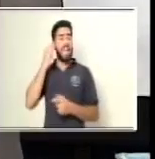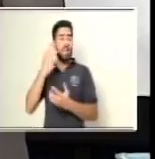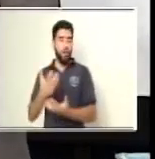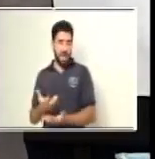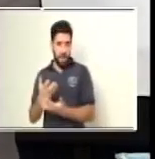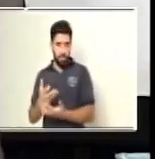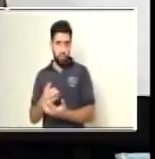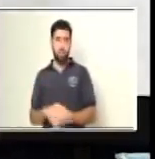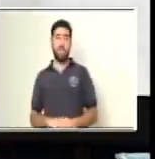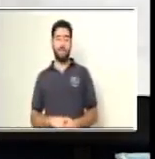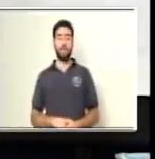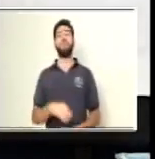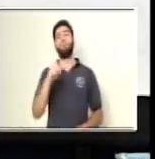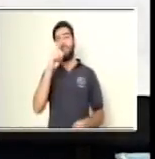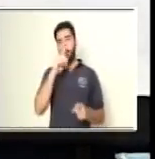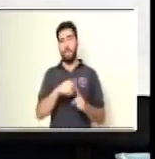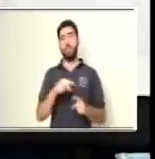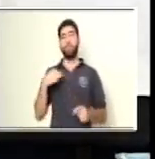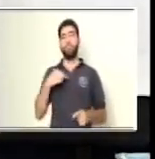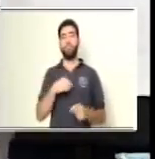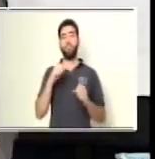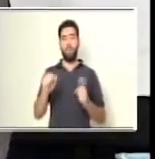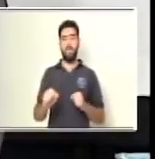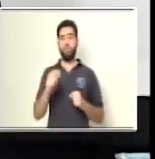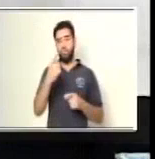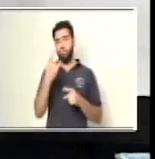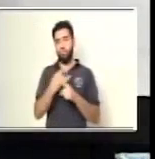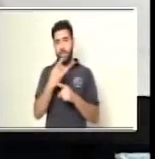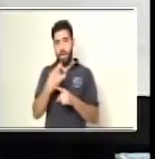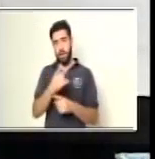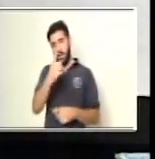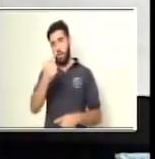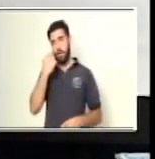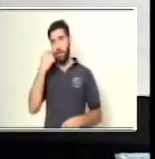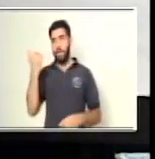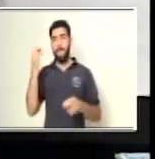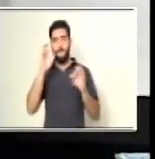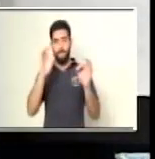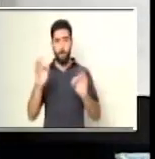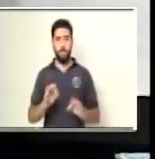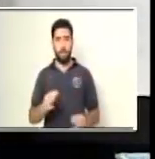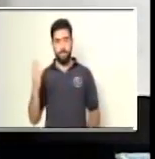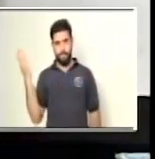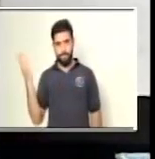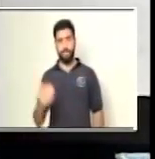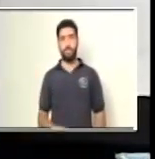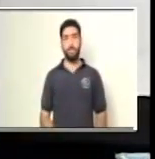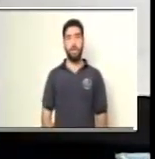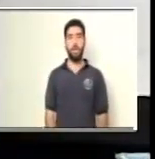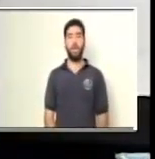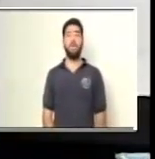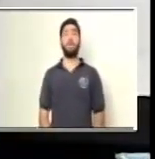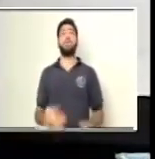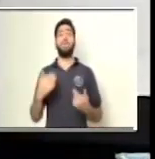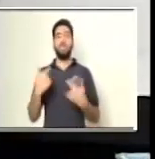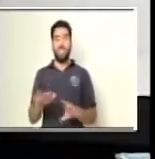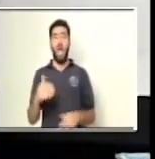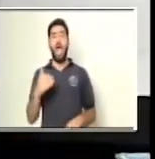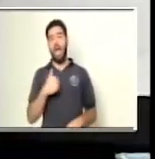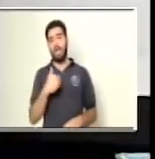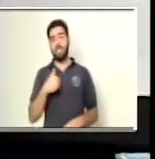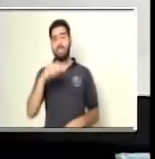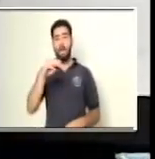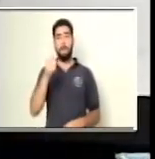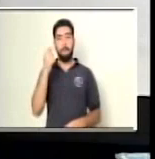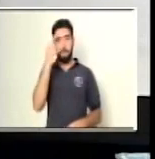incluir en esta ecuación que tenemos acá. Ya tenemos el valor de la masa